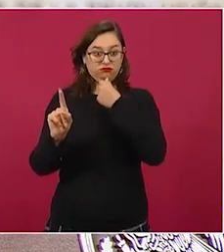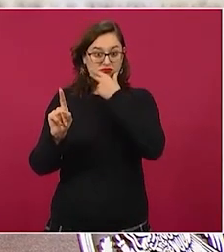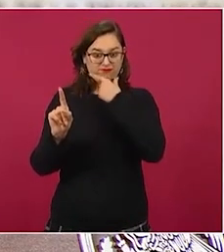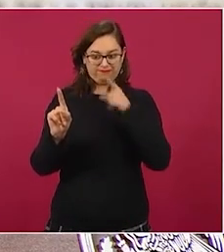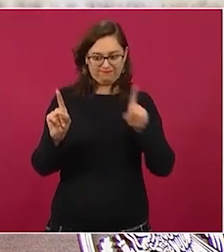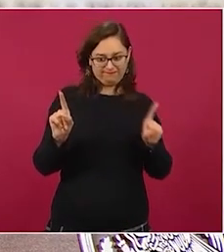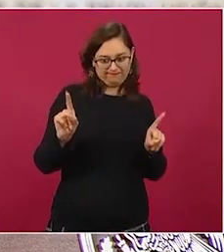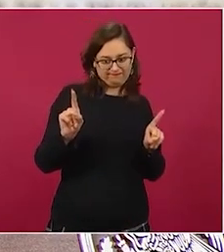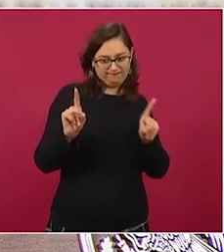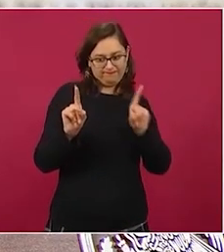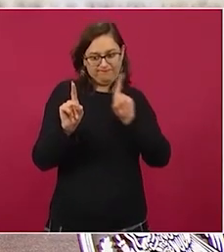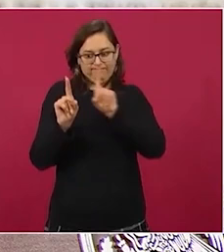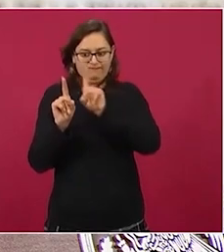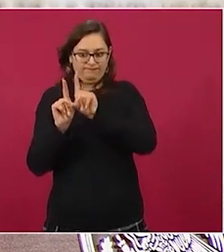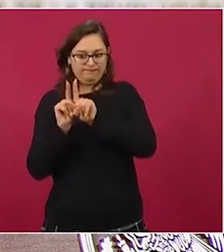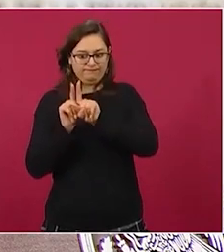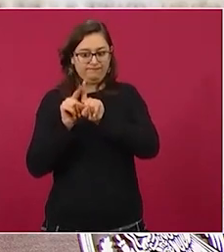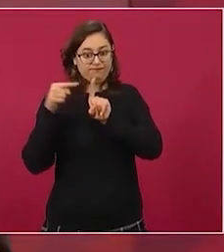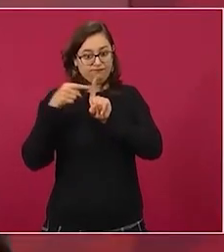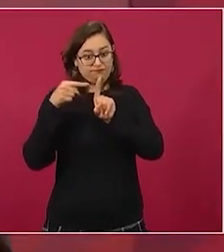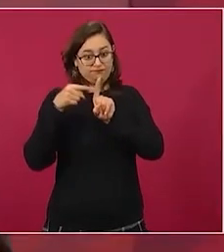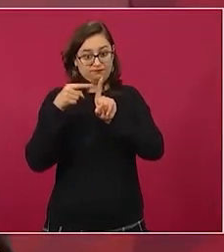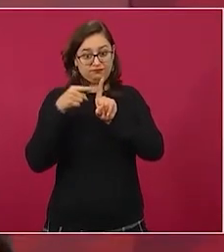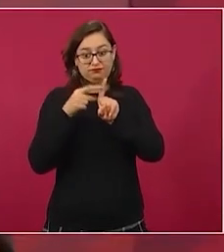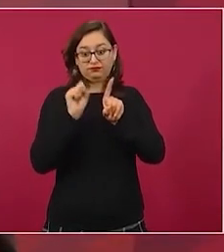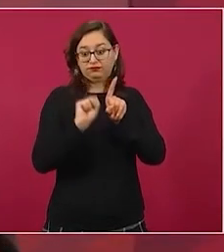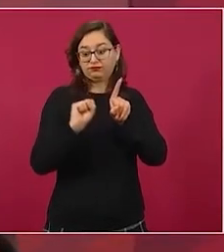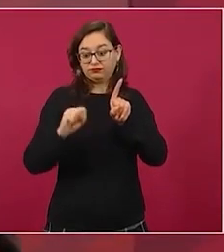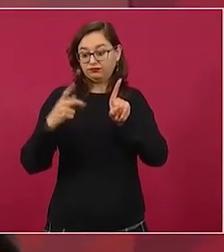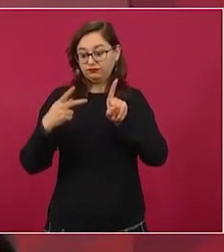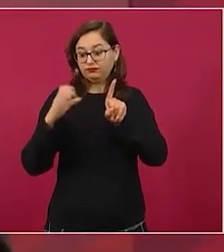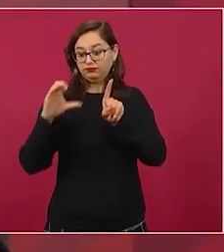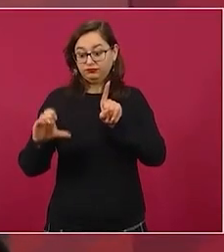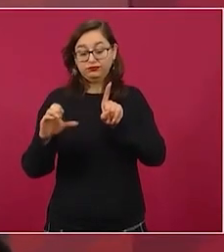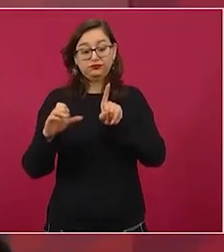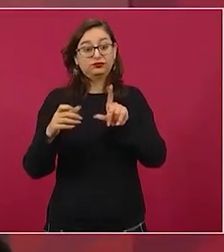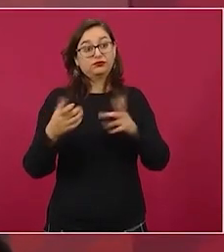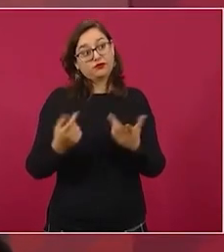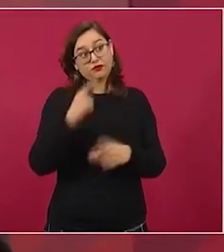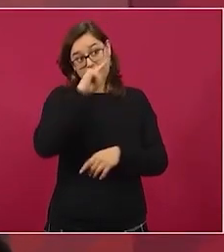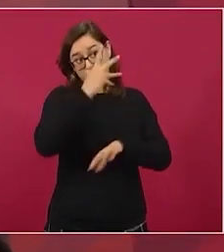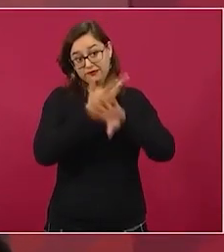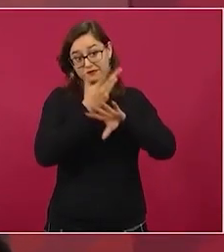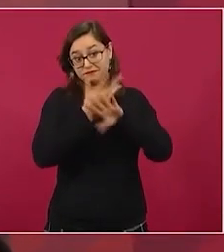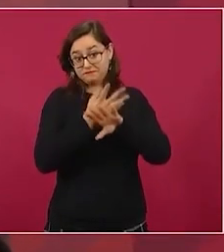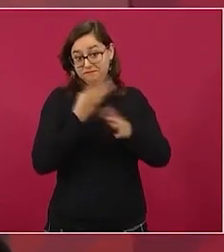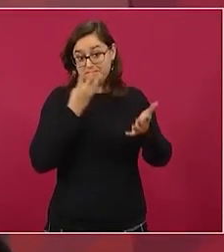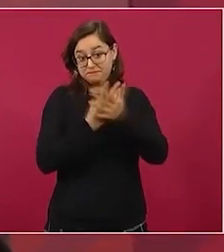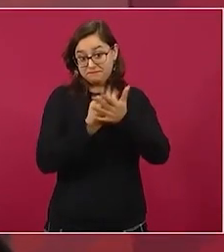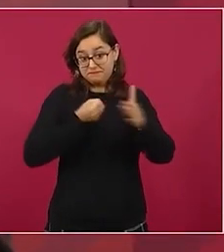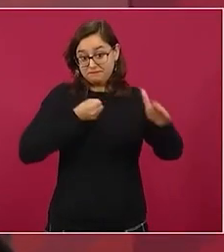el secretario de Seguridad Pública, está en la cárcel,